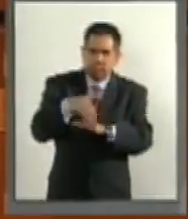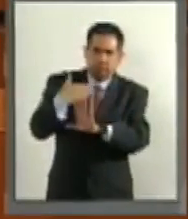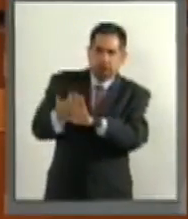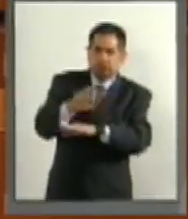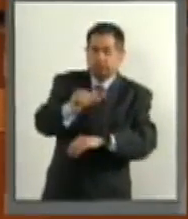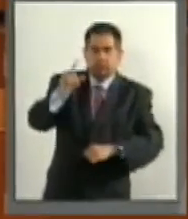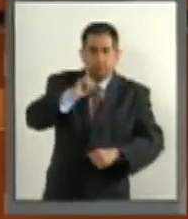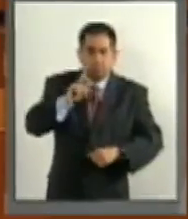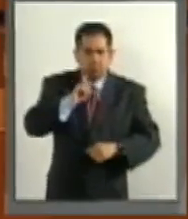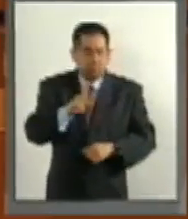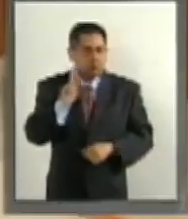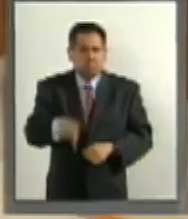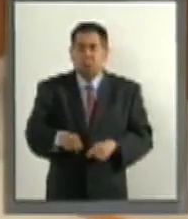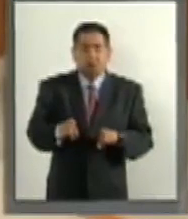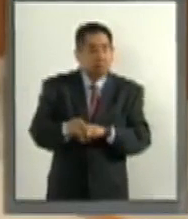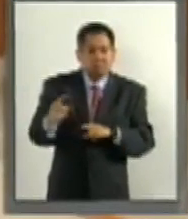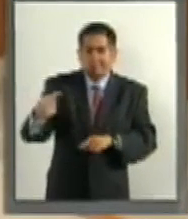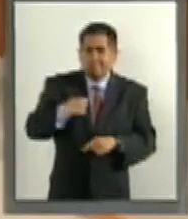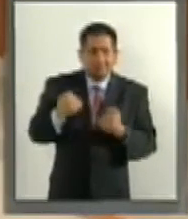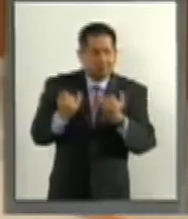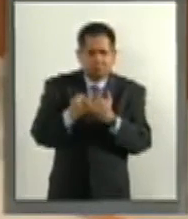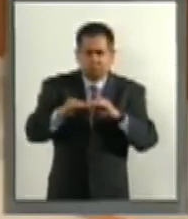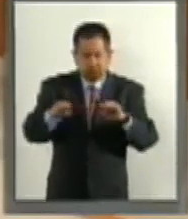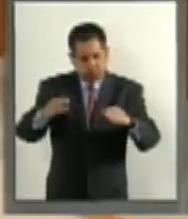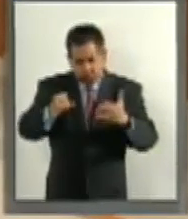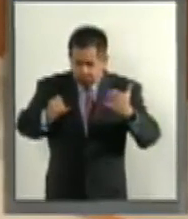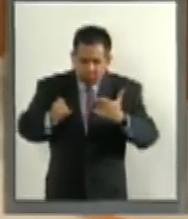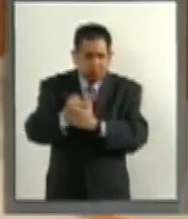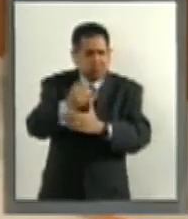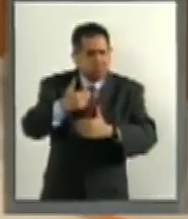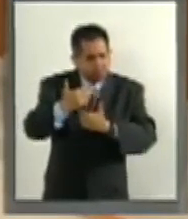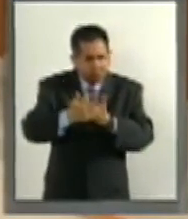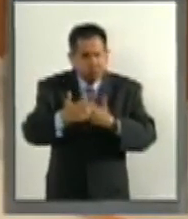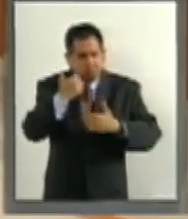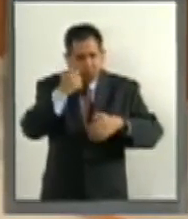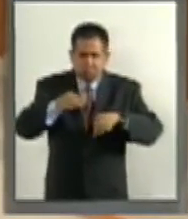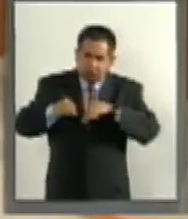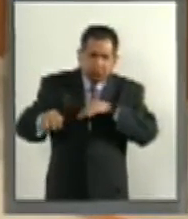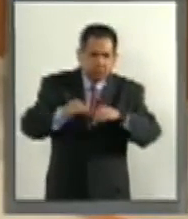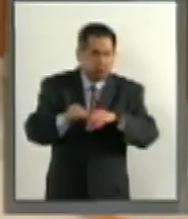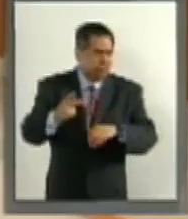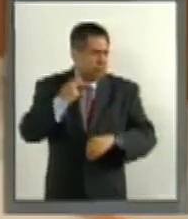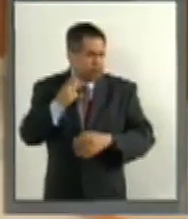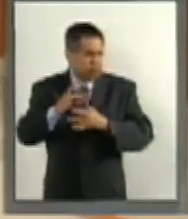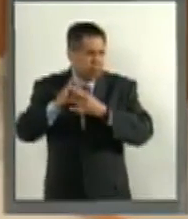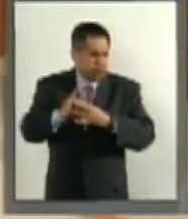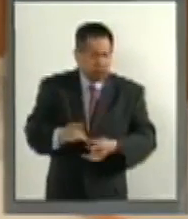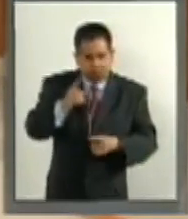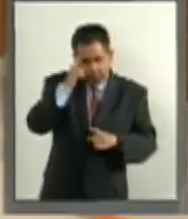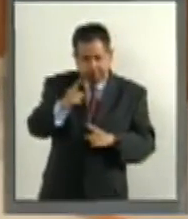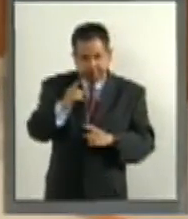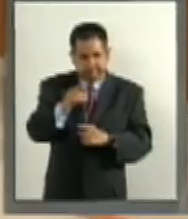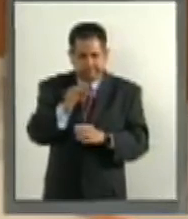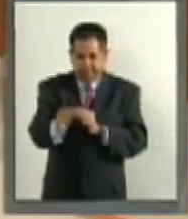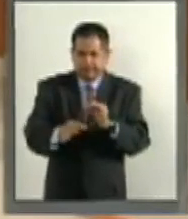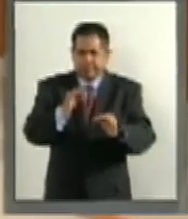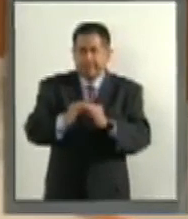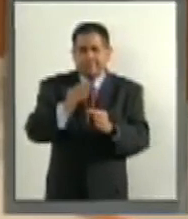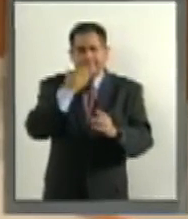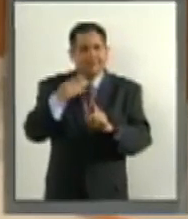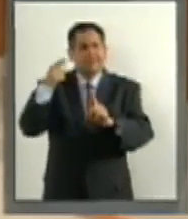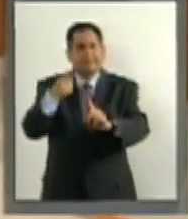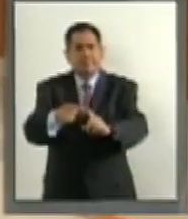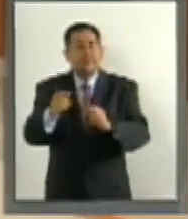que, al igual que nosotros, han decidido trabajar en el ámbito político para construir bien común